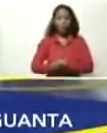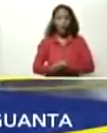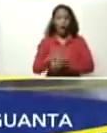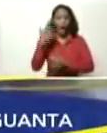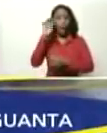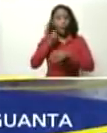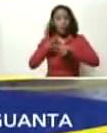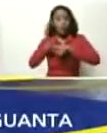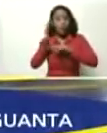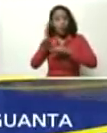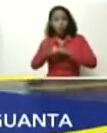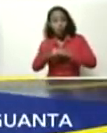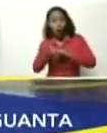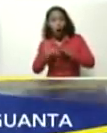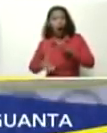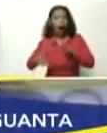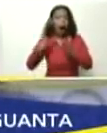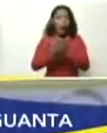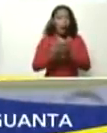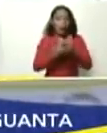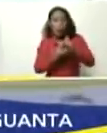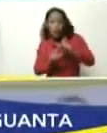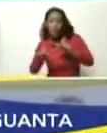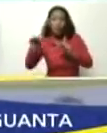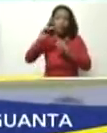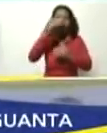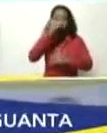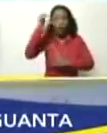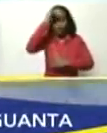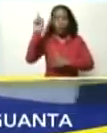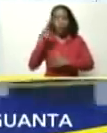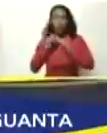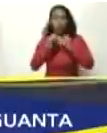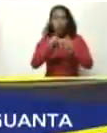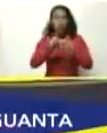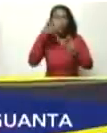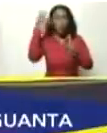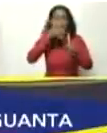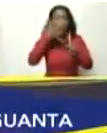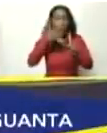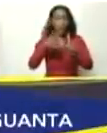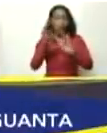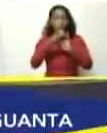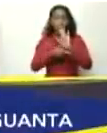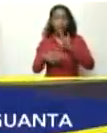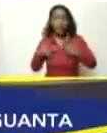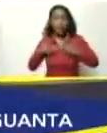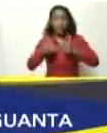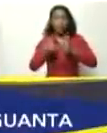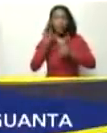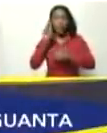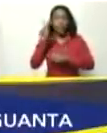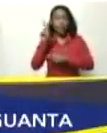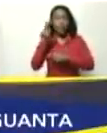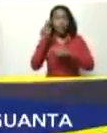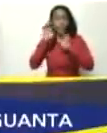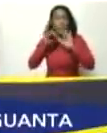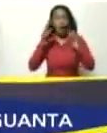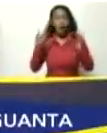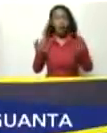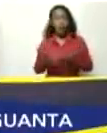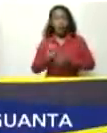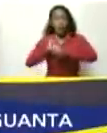los más pequeños hasta los más adultos. Nosotros, siguiendo las medidas correspondientes en la protección de lo que es la pandemia,